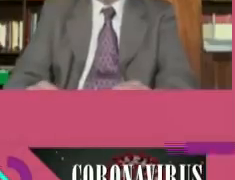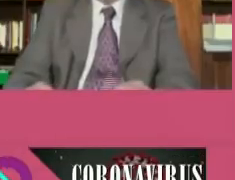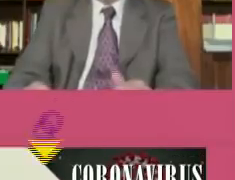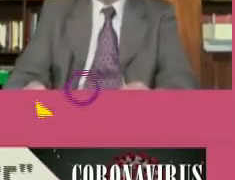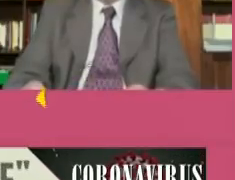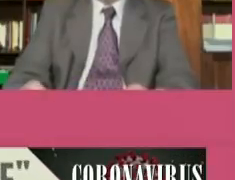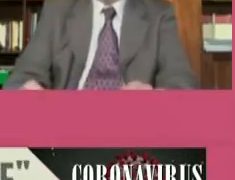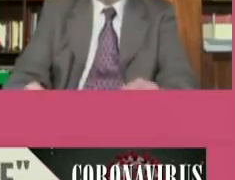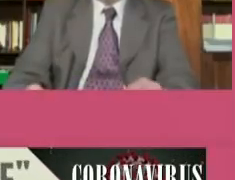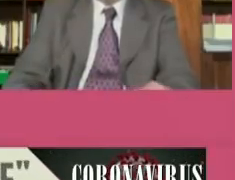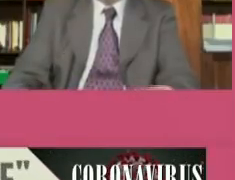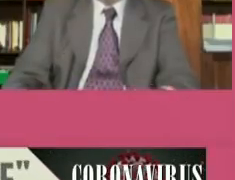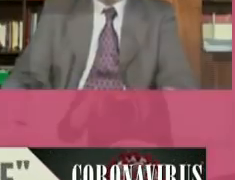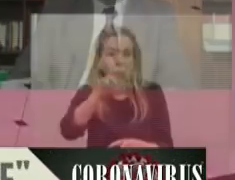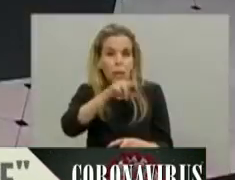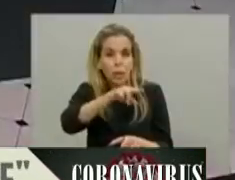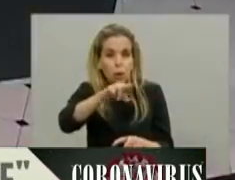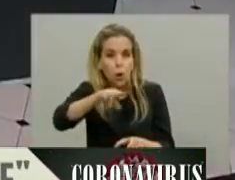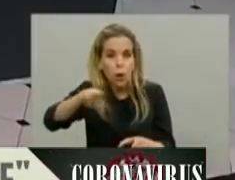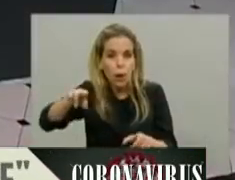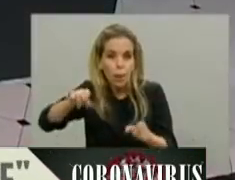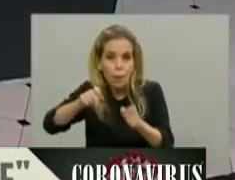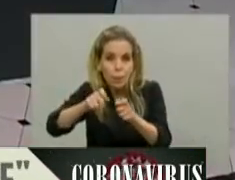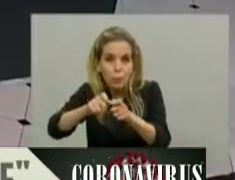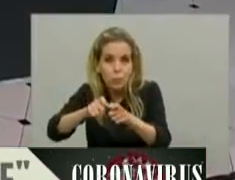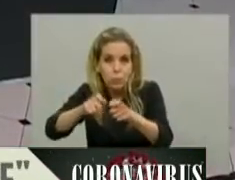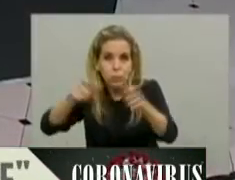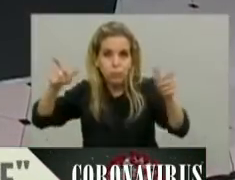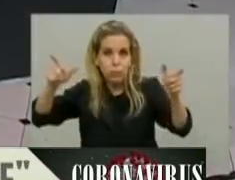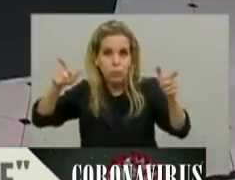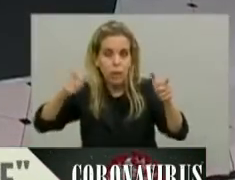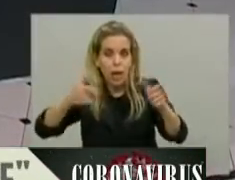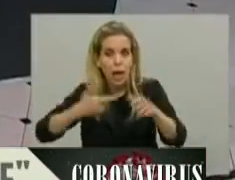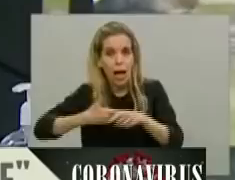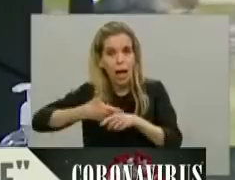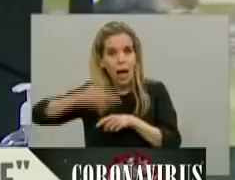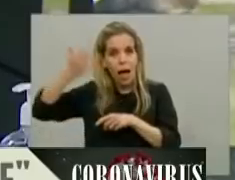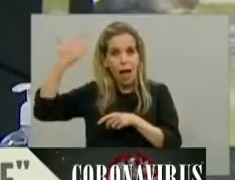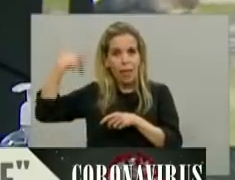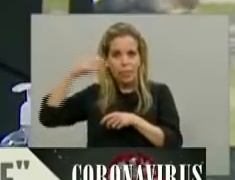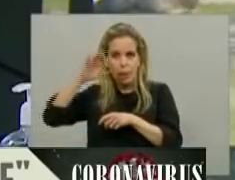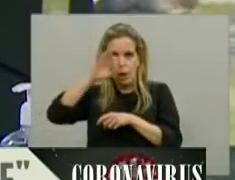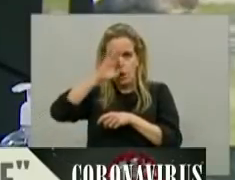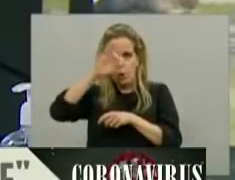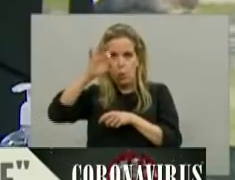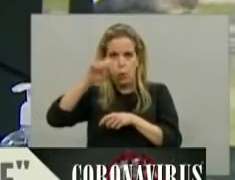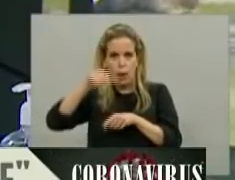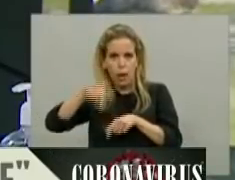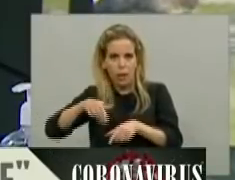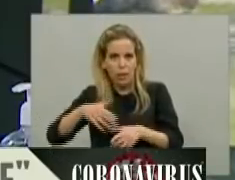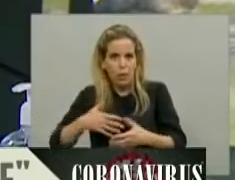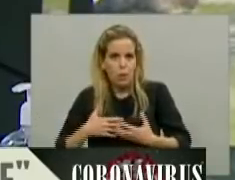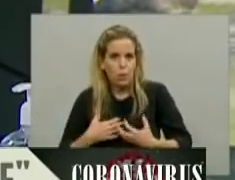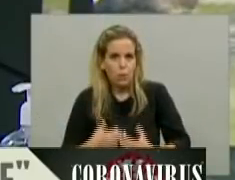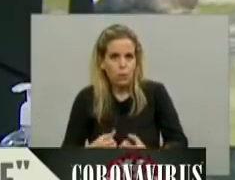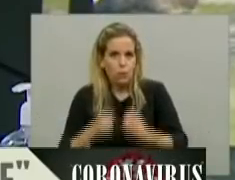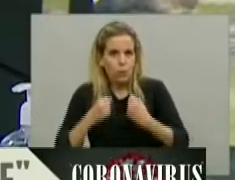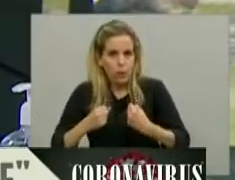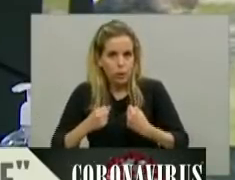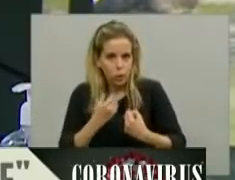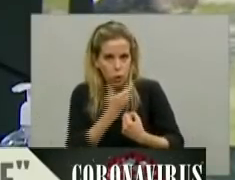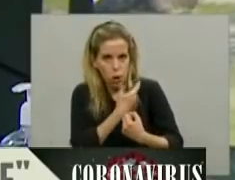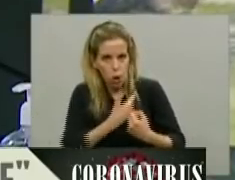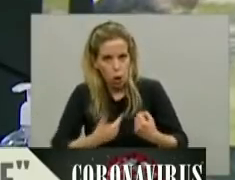de Buenos Aires y la provincia de Buenos Aires. El presidente dijo, remarcó muchas veces tres conceptos.